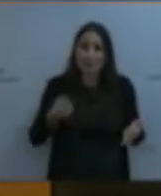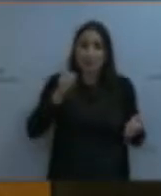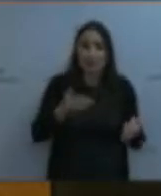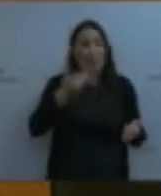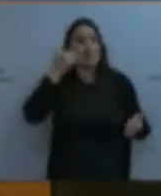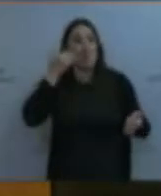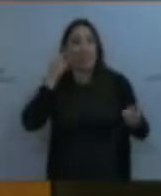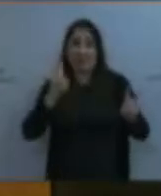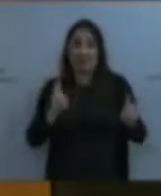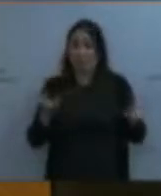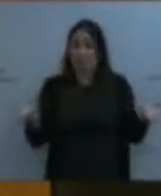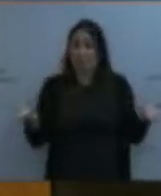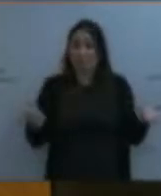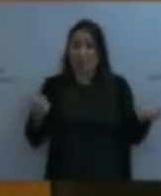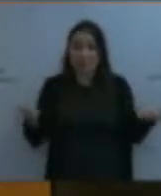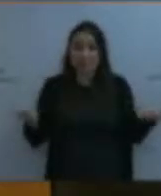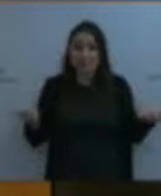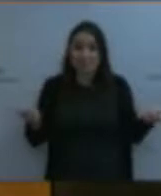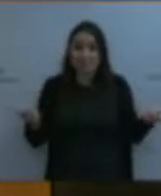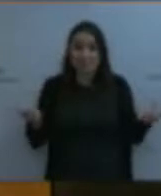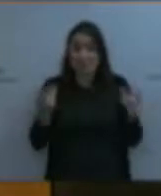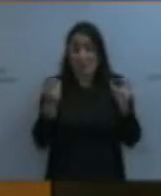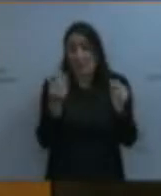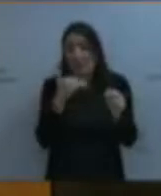ello, ¿no? Por ir acabando,